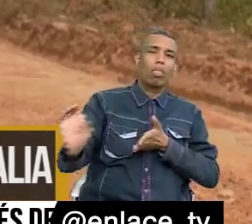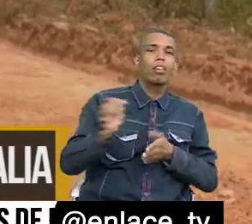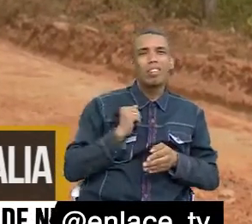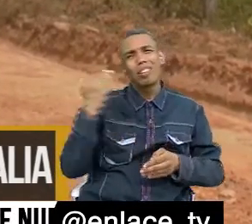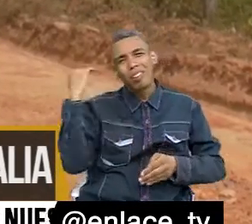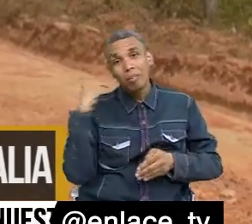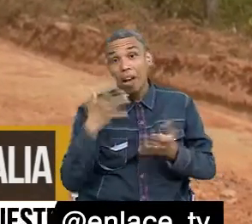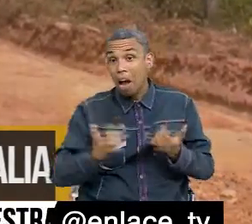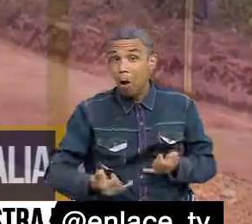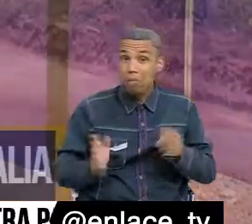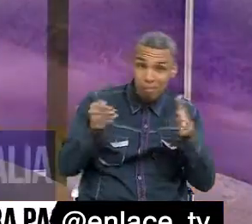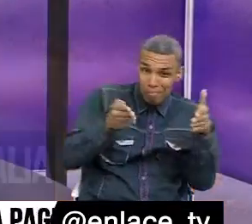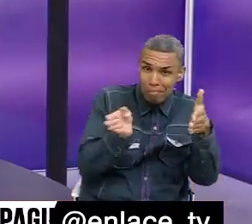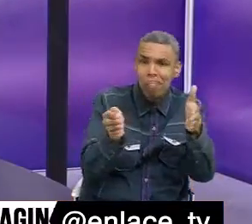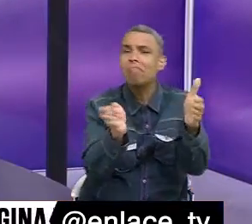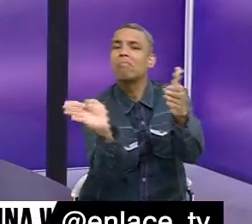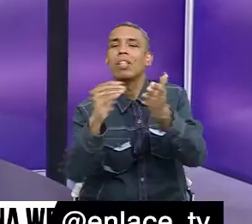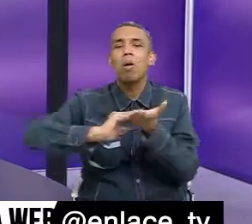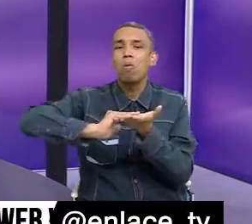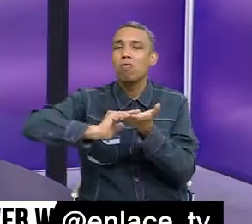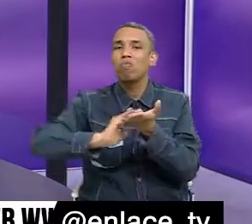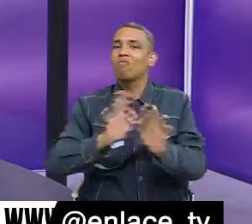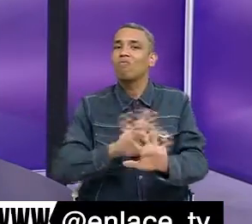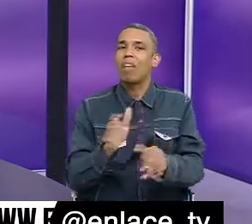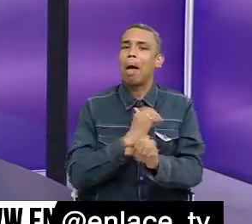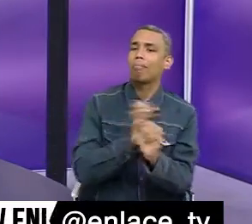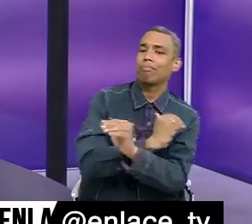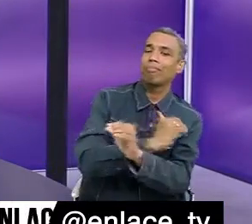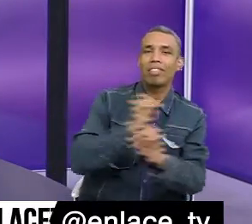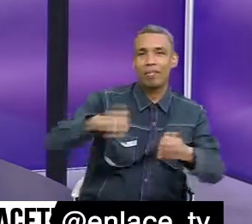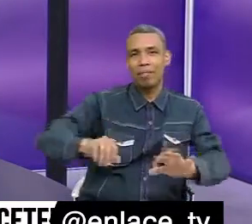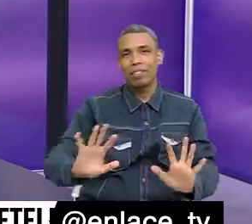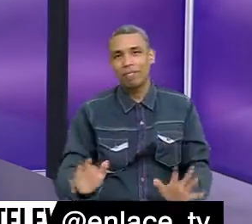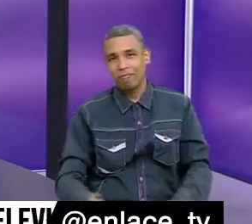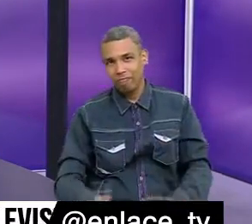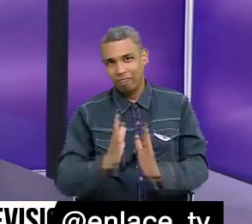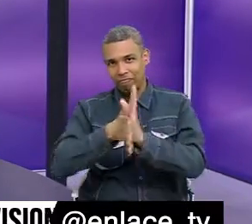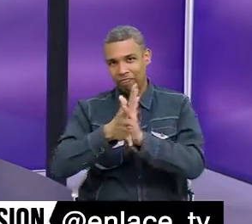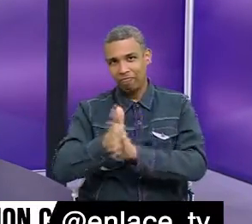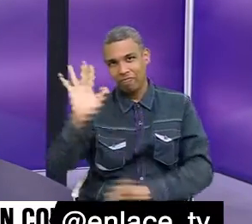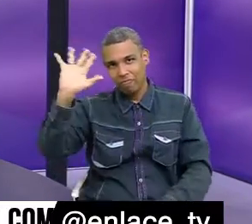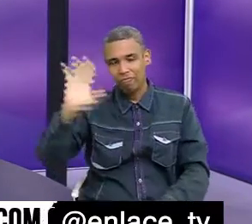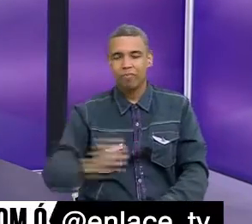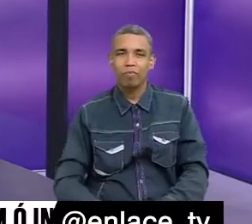información que les tenemos por el momento. Continúan ustedes en el estudio con más Enlace Noticias. Muy buenas tardes.